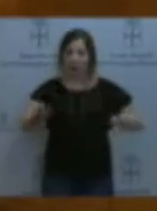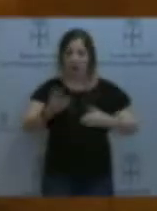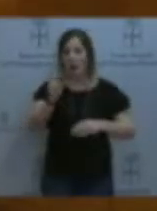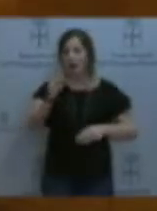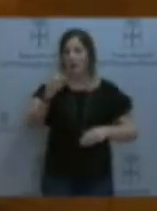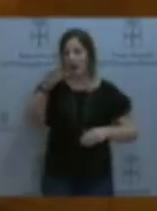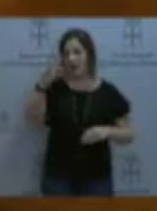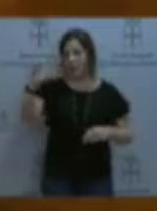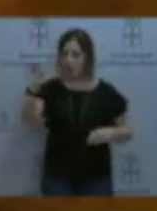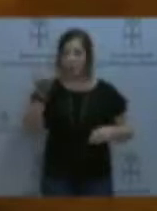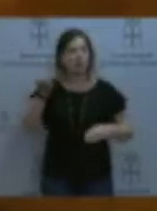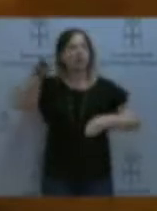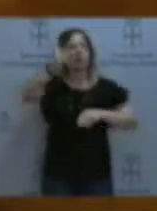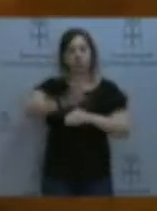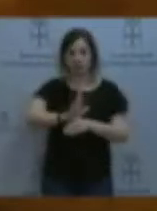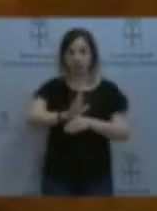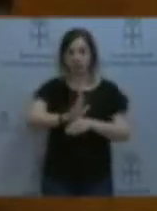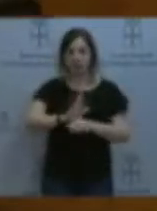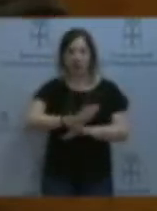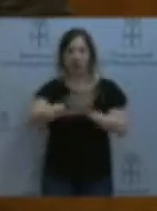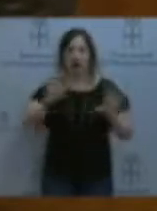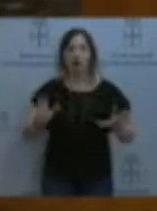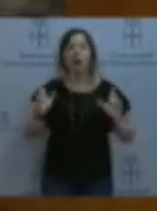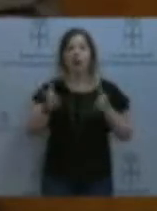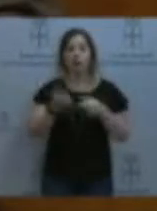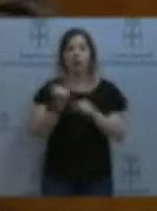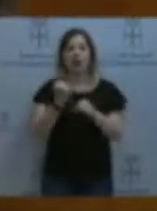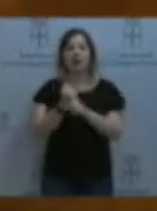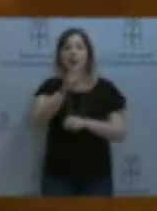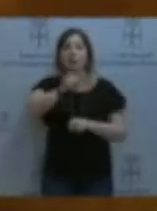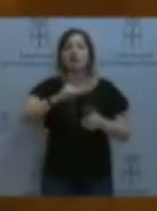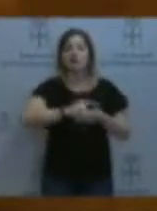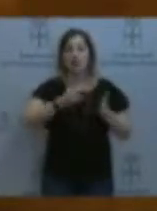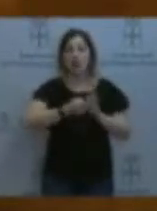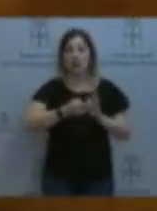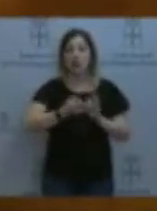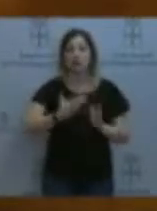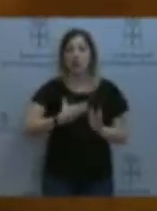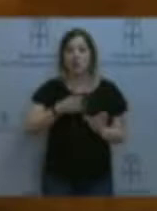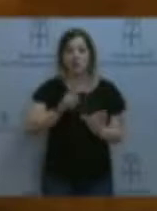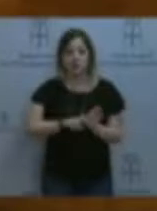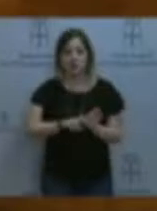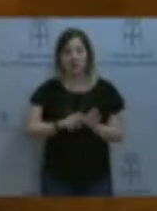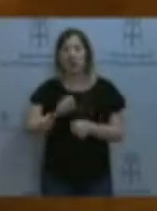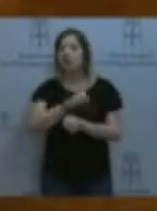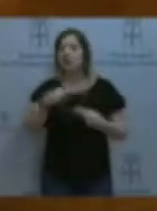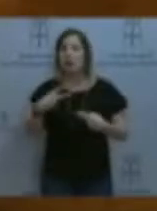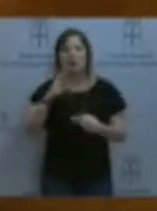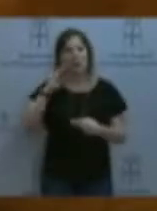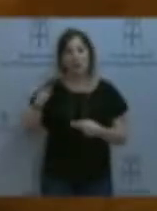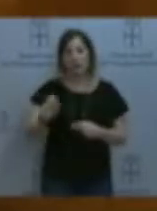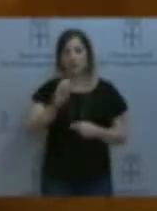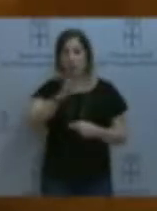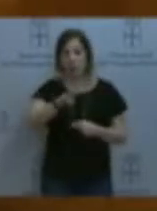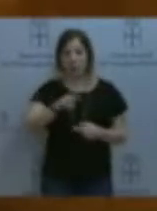reunión de trabajo en la que estaban técnicos municipales. Resolución día 13. Exhibición del